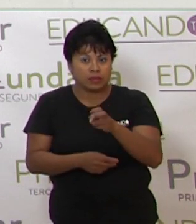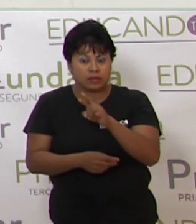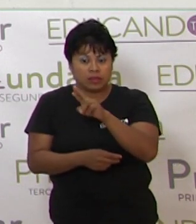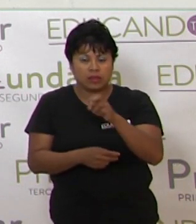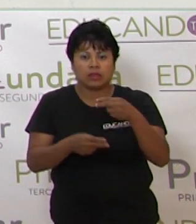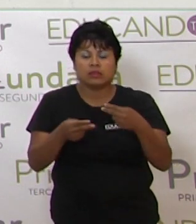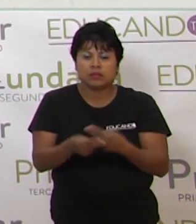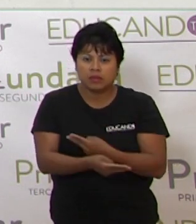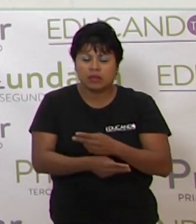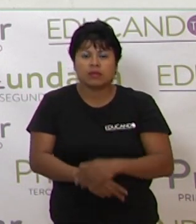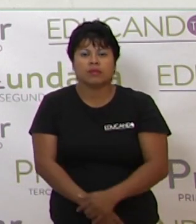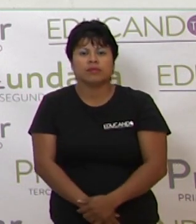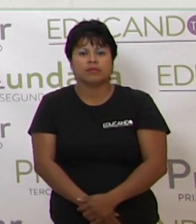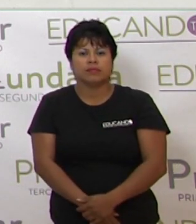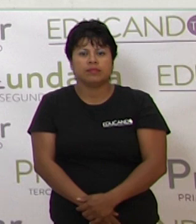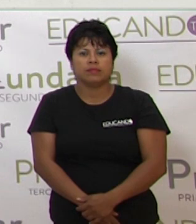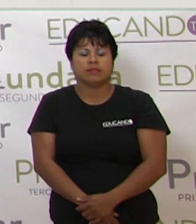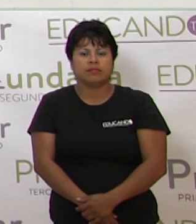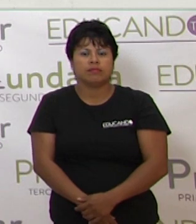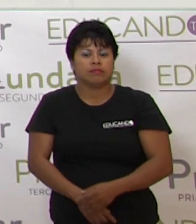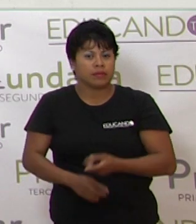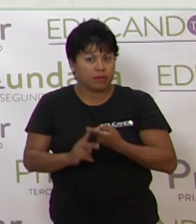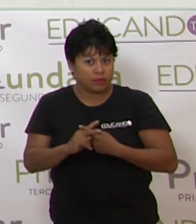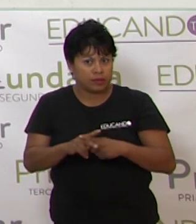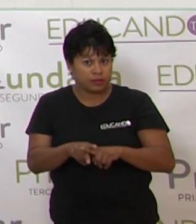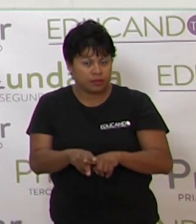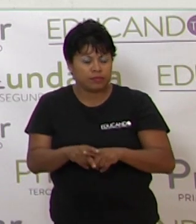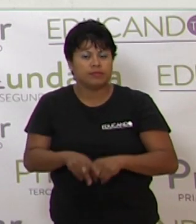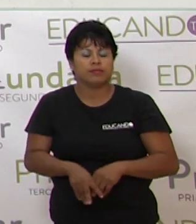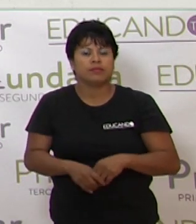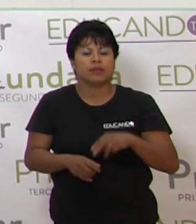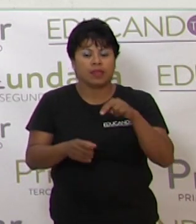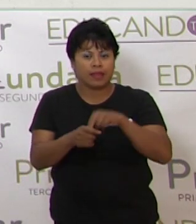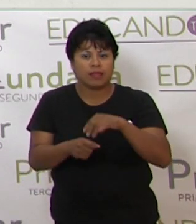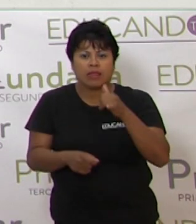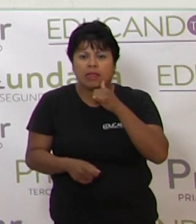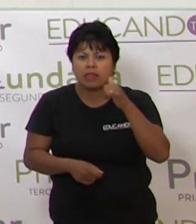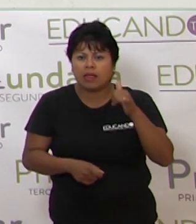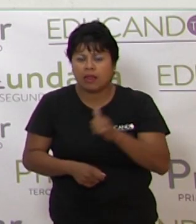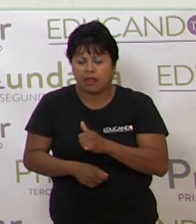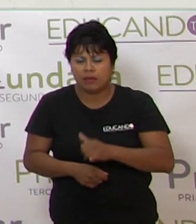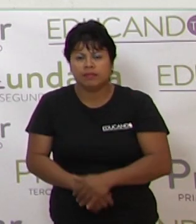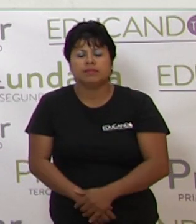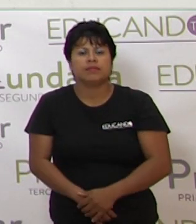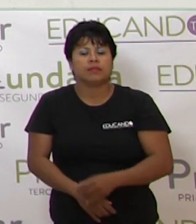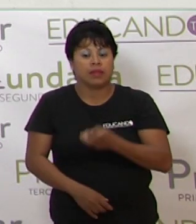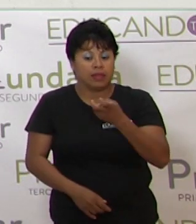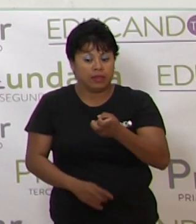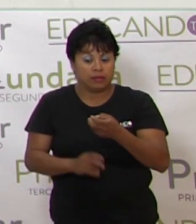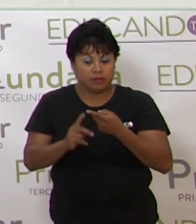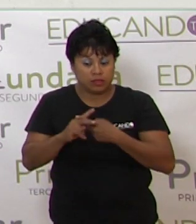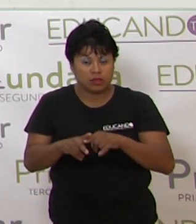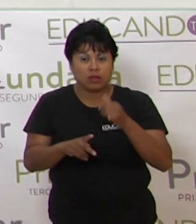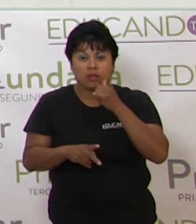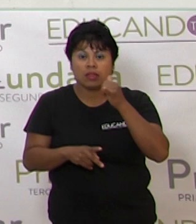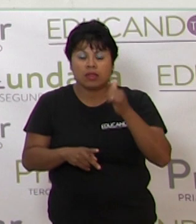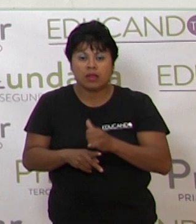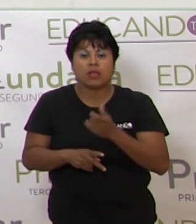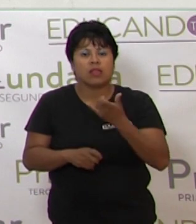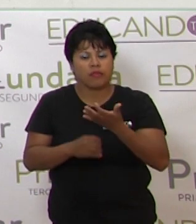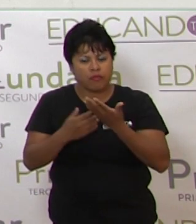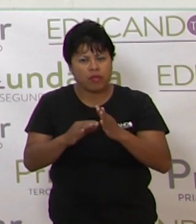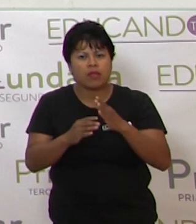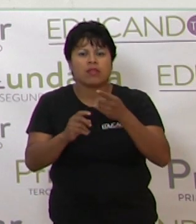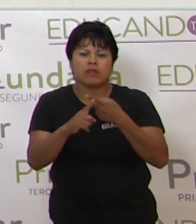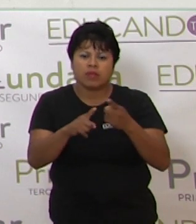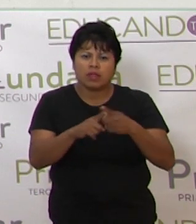Renacimiento floreció en Italia, y de Italia se fue a